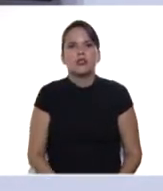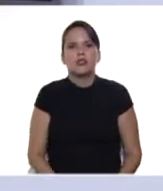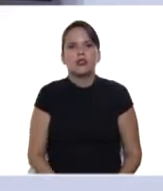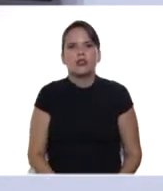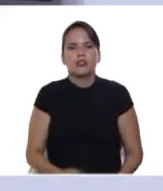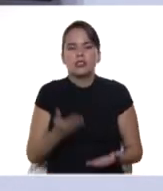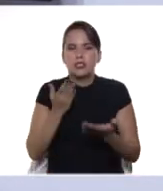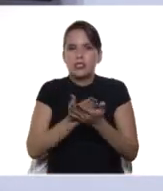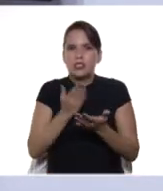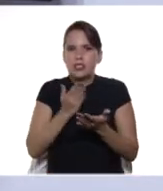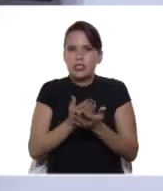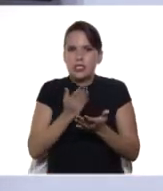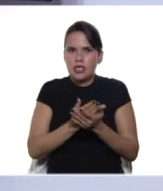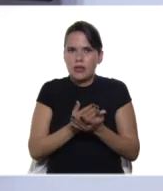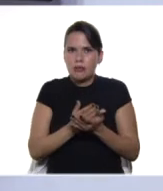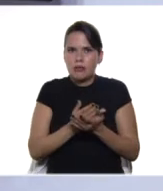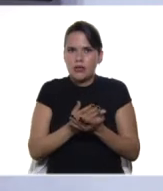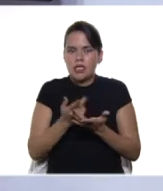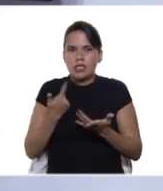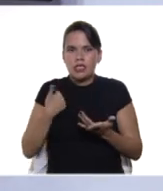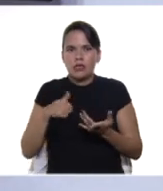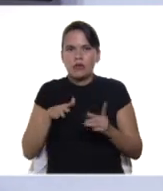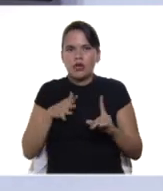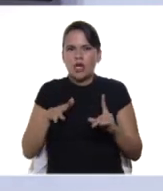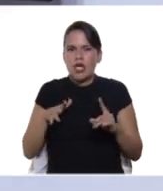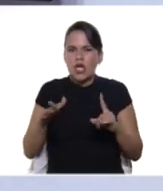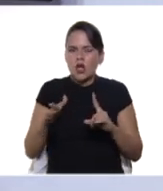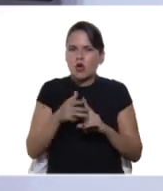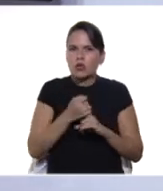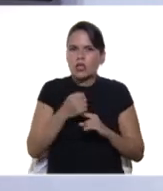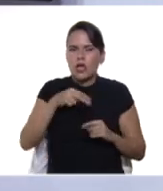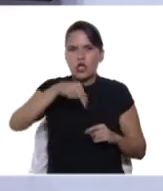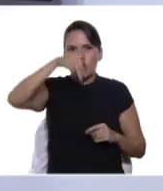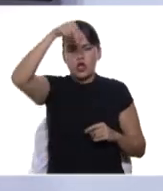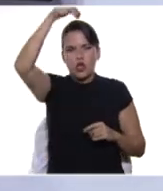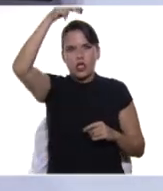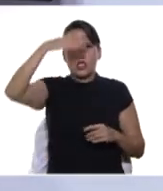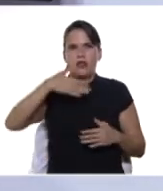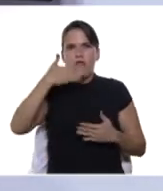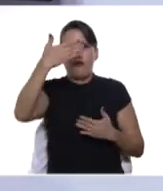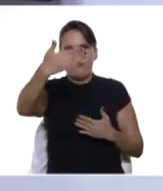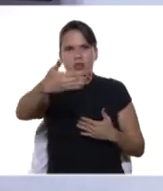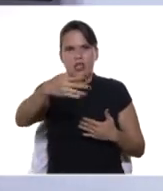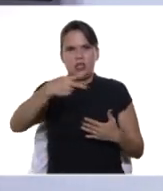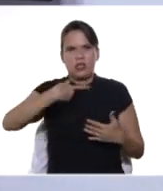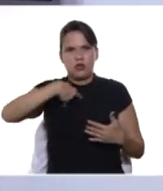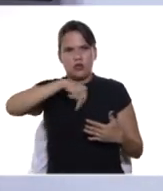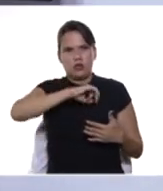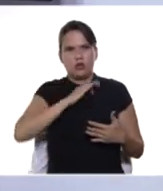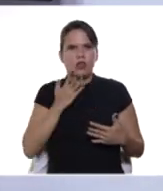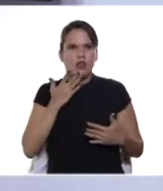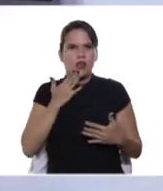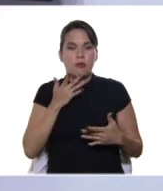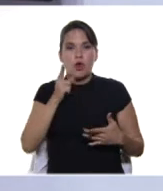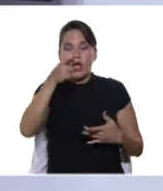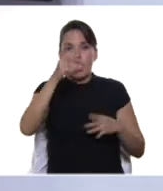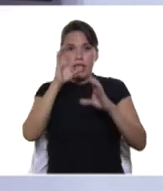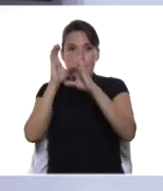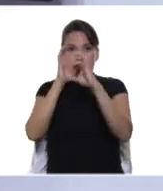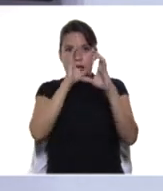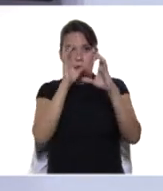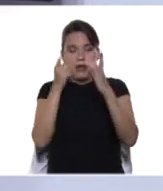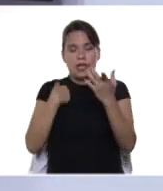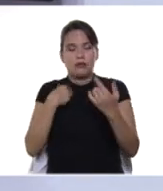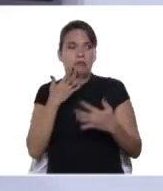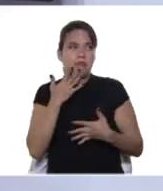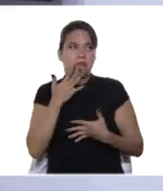nos ubicamos, tenemos que ubicar el norte enfrente de nosotros. Por ejemplo, esta cámara, si esta cámara que me está grabando fuera